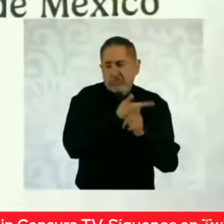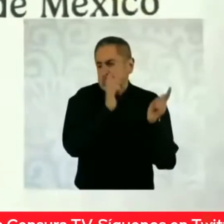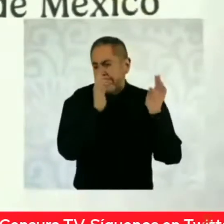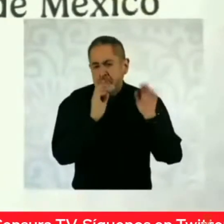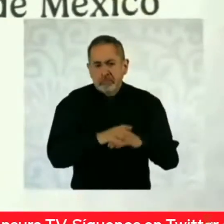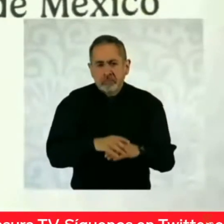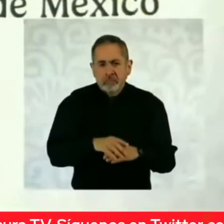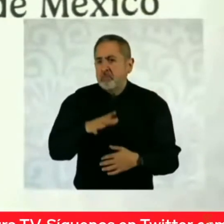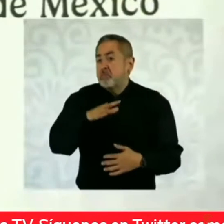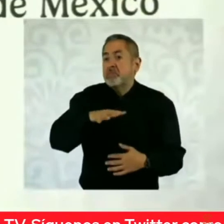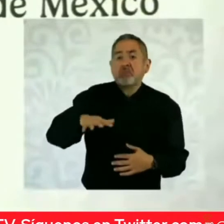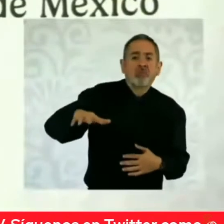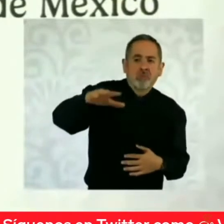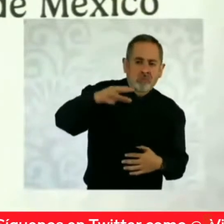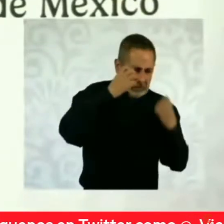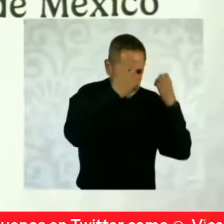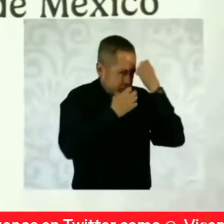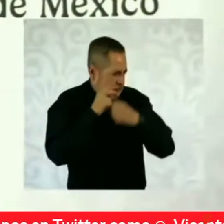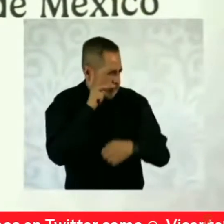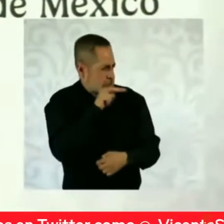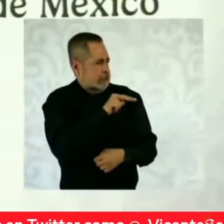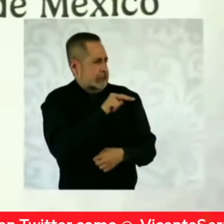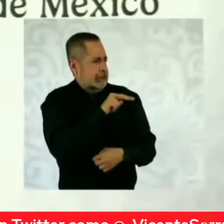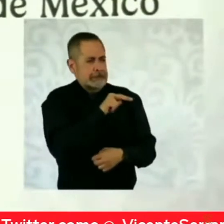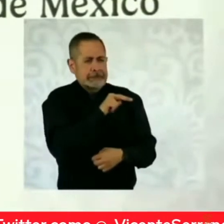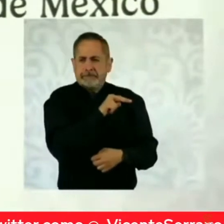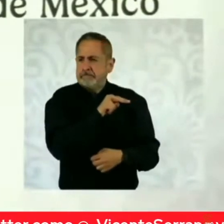¿Quién los evalúa? El pueblo de México.